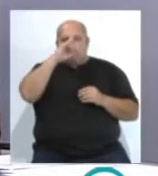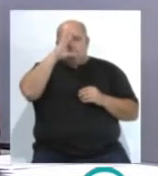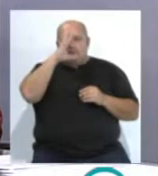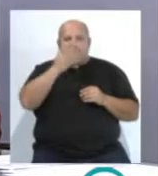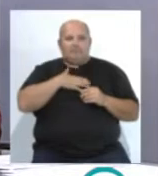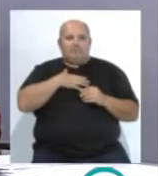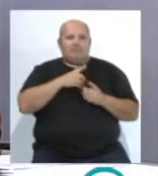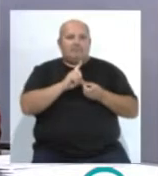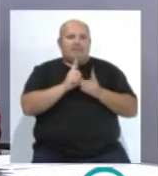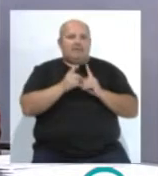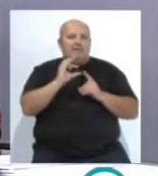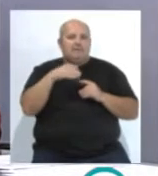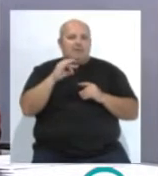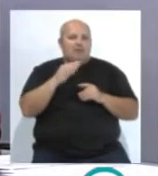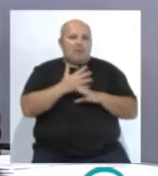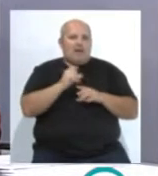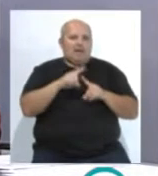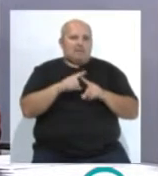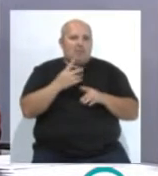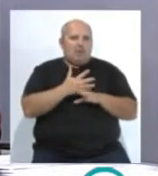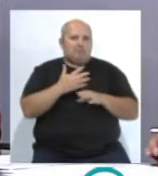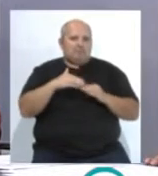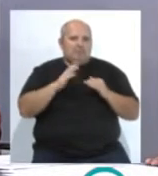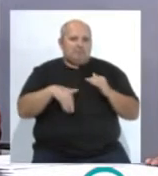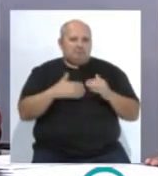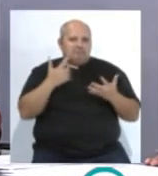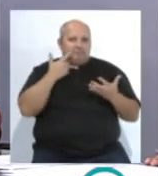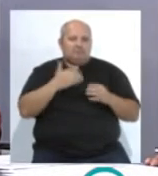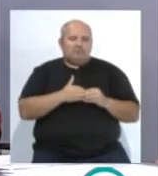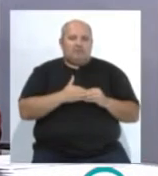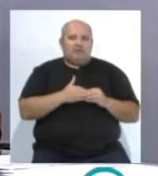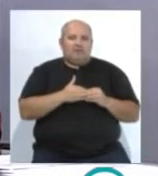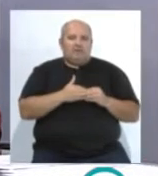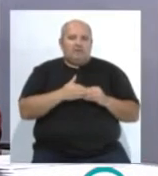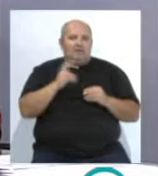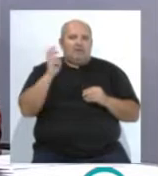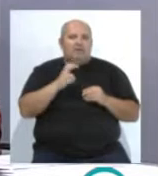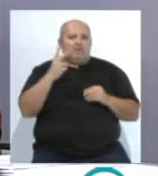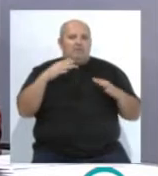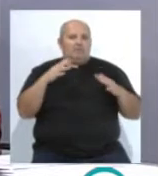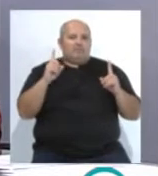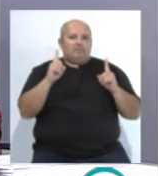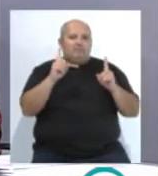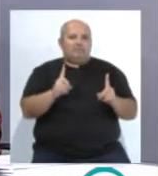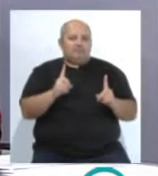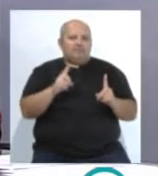poco eso, ¿no? La entrada de Espino, sobre todo que Alex no jugara. Yo creo que de Espino también señalar que cuando él entra en esos dos partidos él no está bien